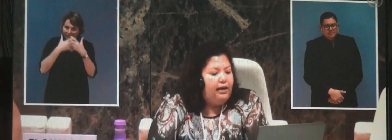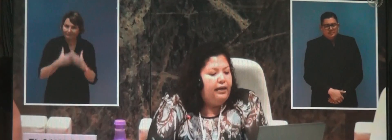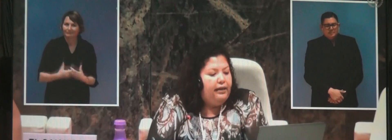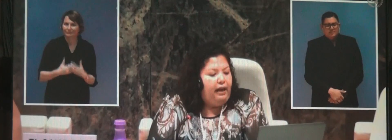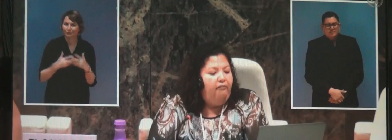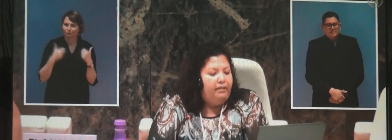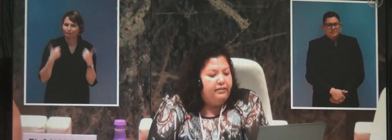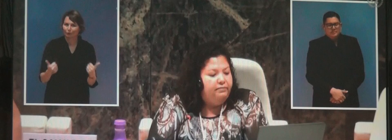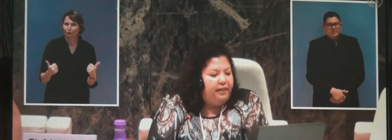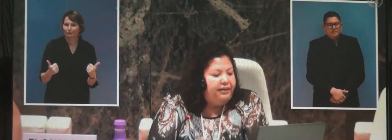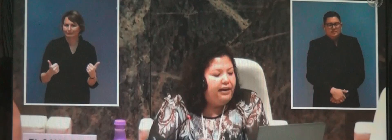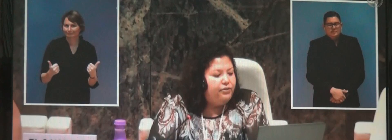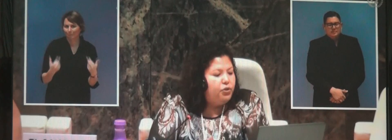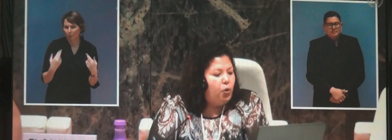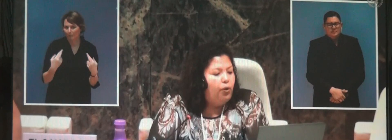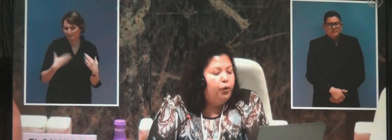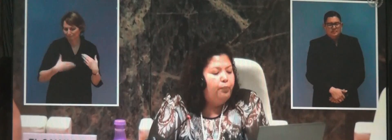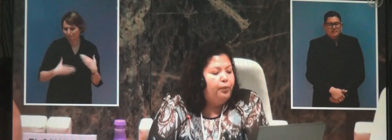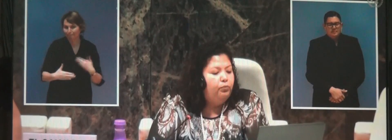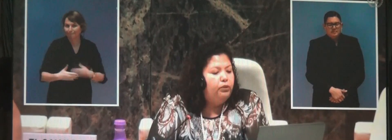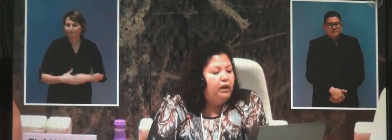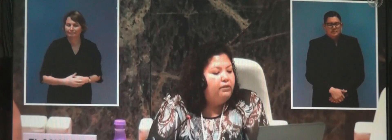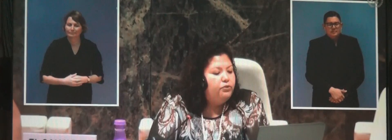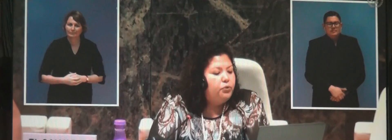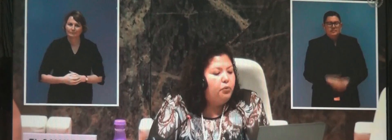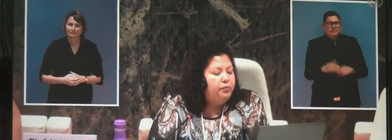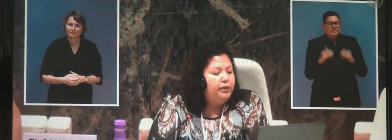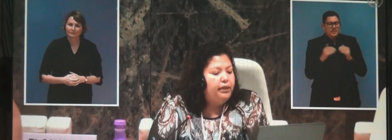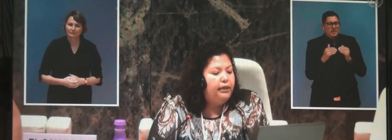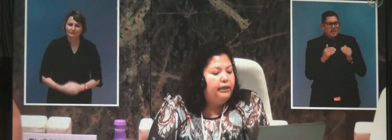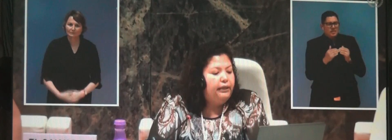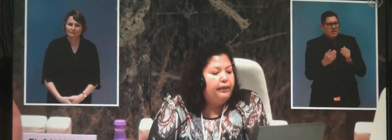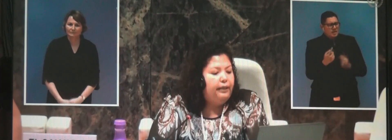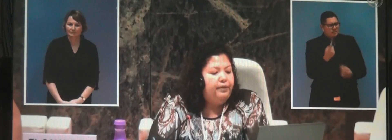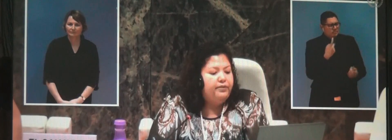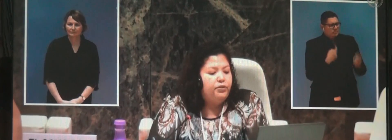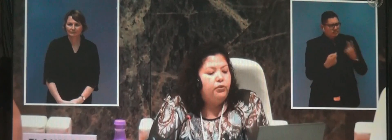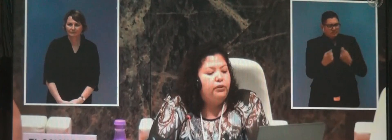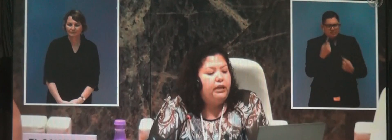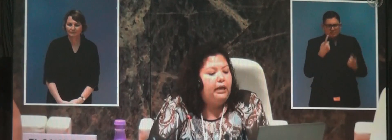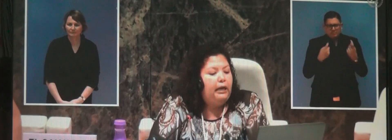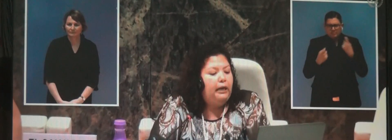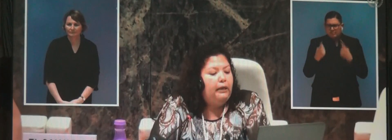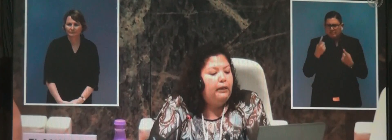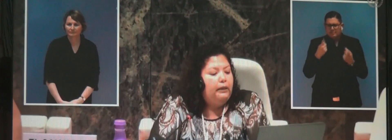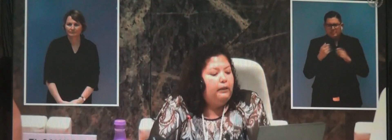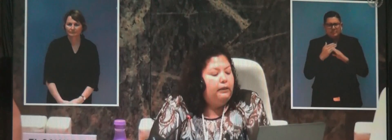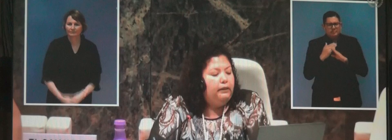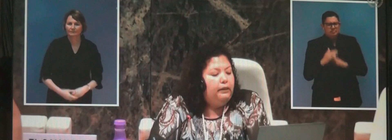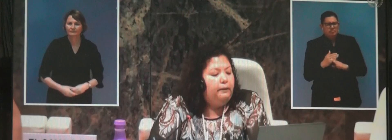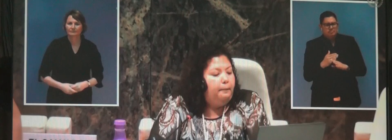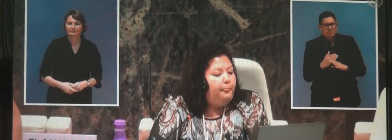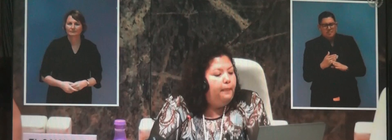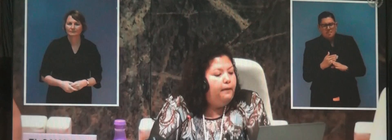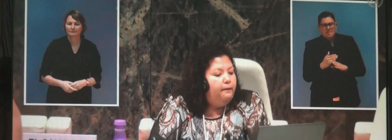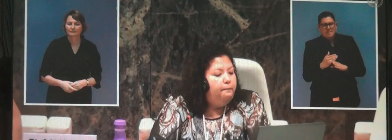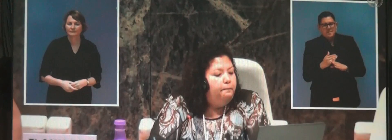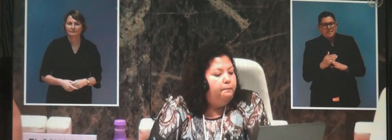También en relación cuando nos preguntaban sobre la prevención de la